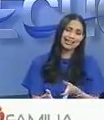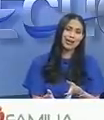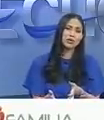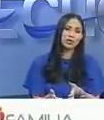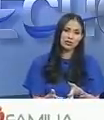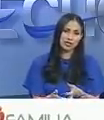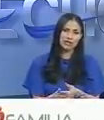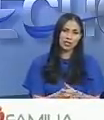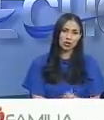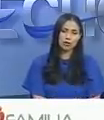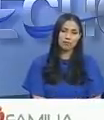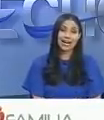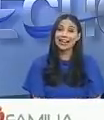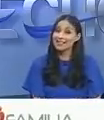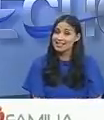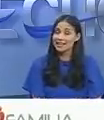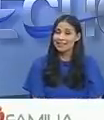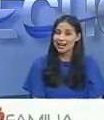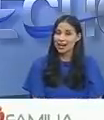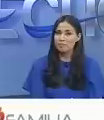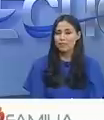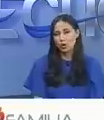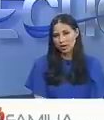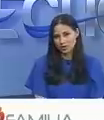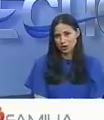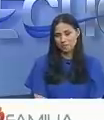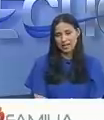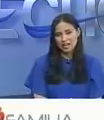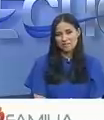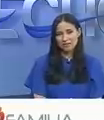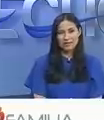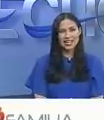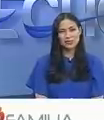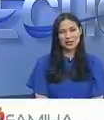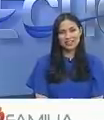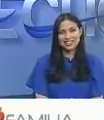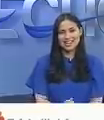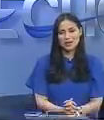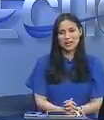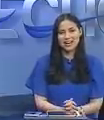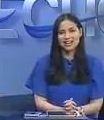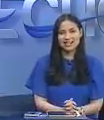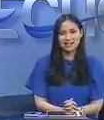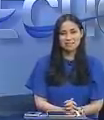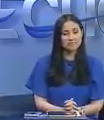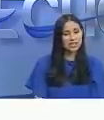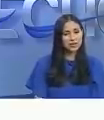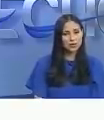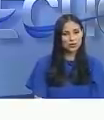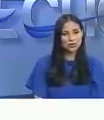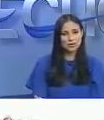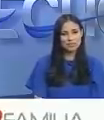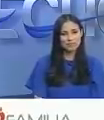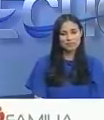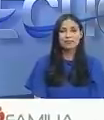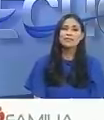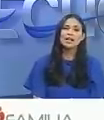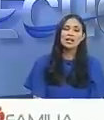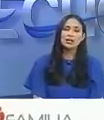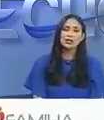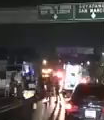Sonsonate hasta la Unión, sirviendo con calidez, entrega y vocación. Profamilia, tu red de salud al alcance de todos.